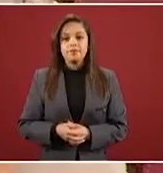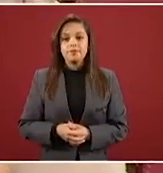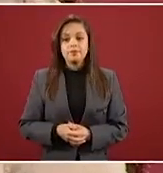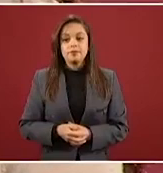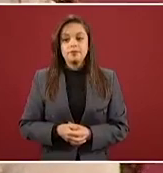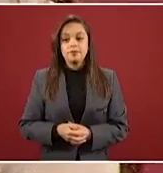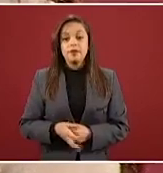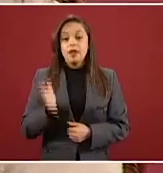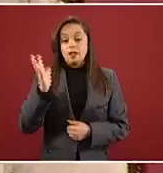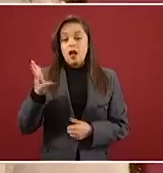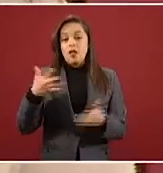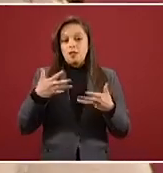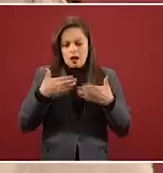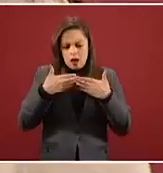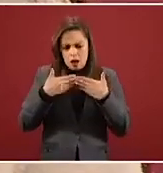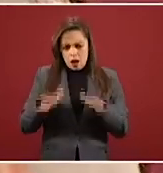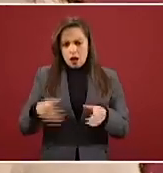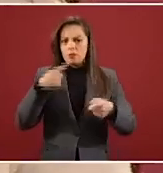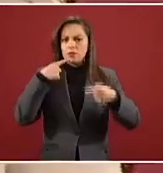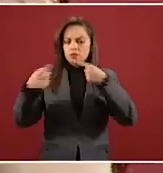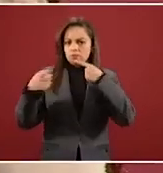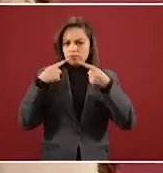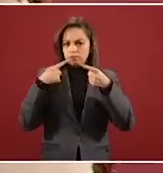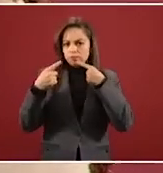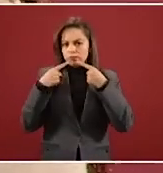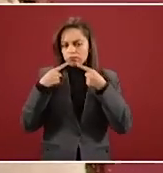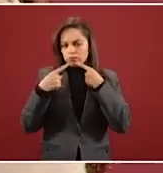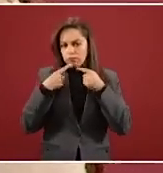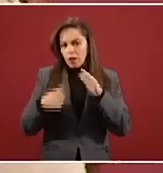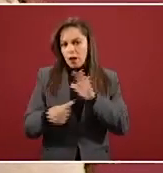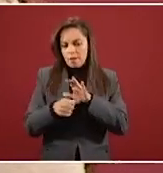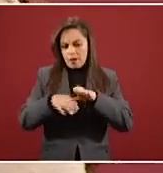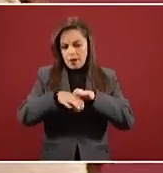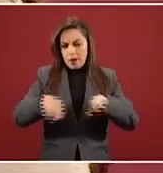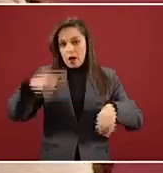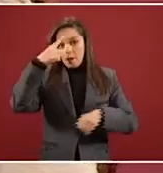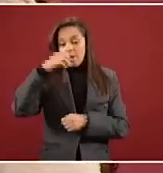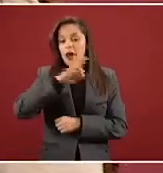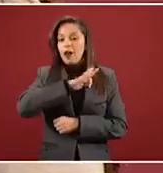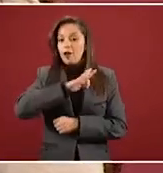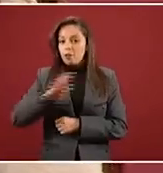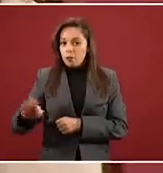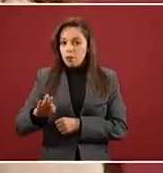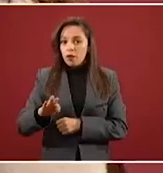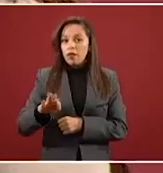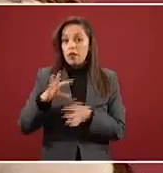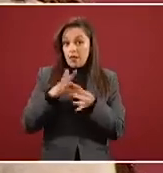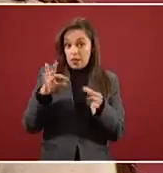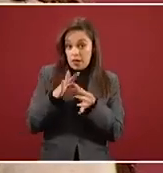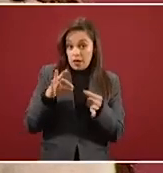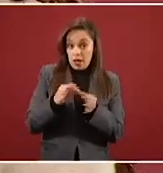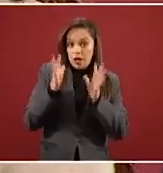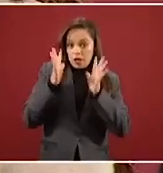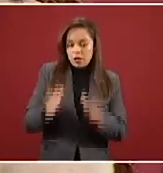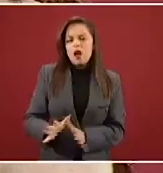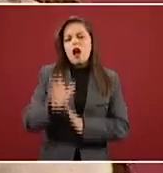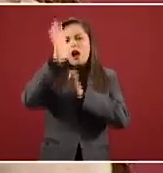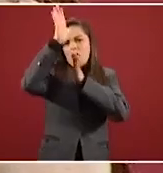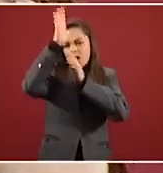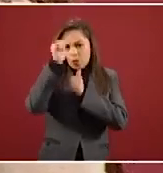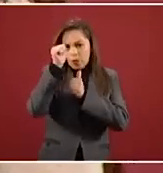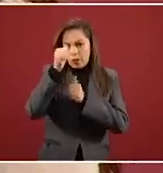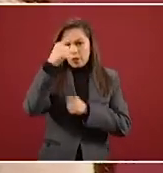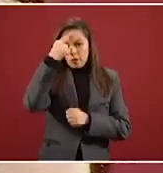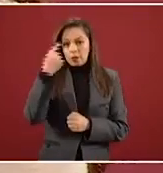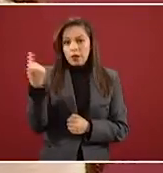abriendo estas mesas de diálogo para poder llegar a un consenso, porque el emplazamiento lo que determina es que ha